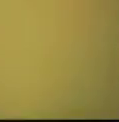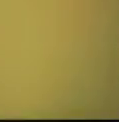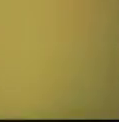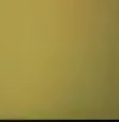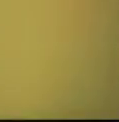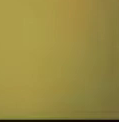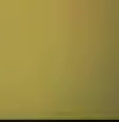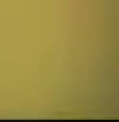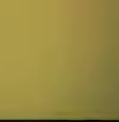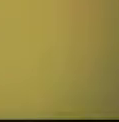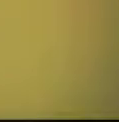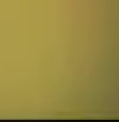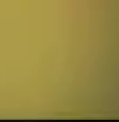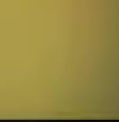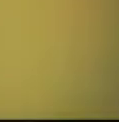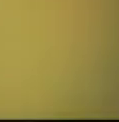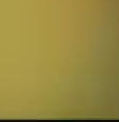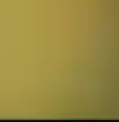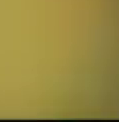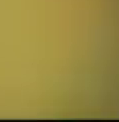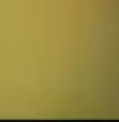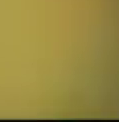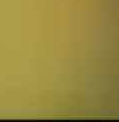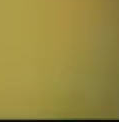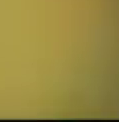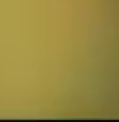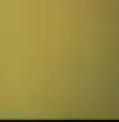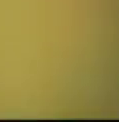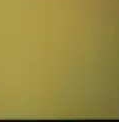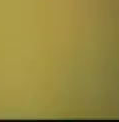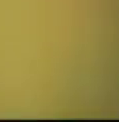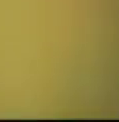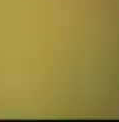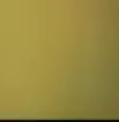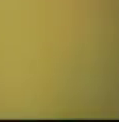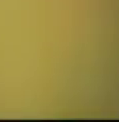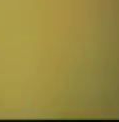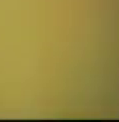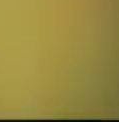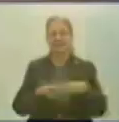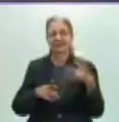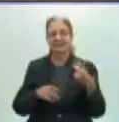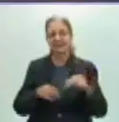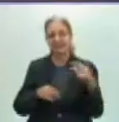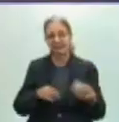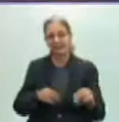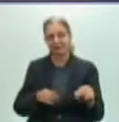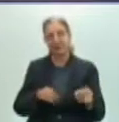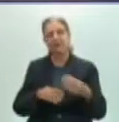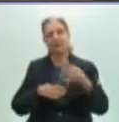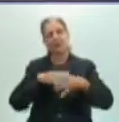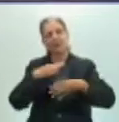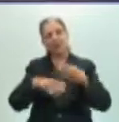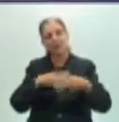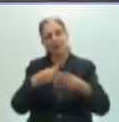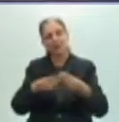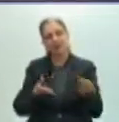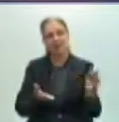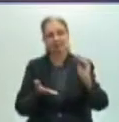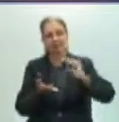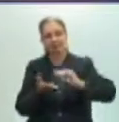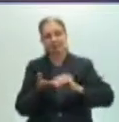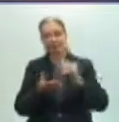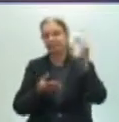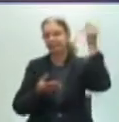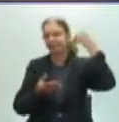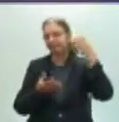En el encuentro de hoy vamos a seguir resolviendo ejercicios y problemas aplicando los conocimientos